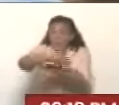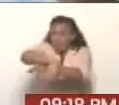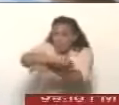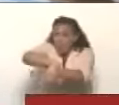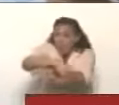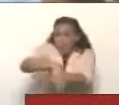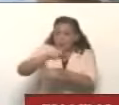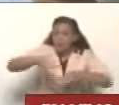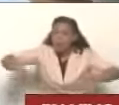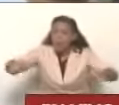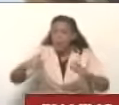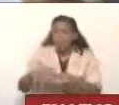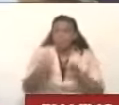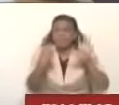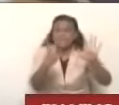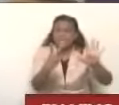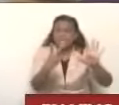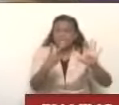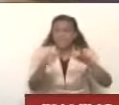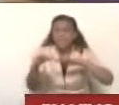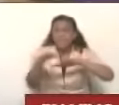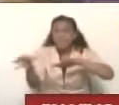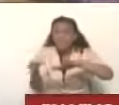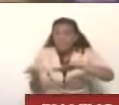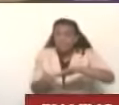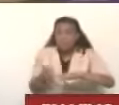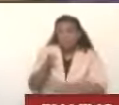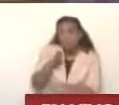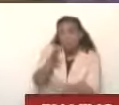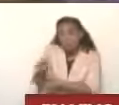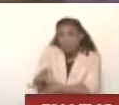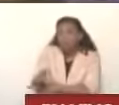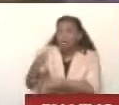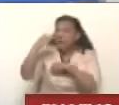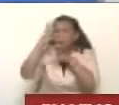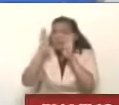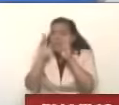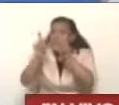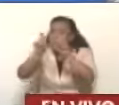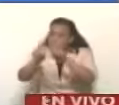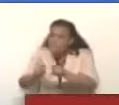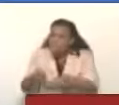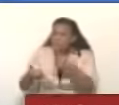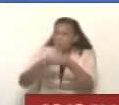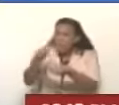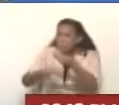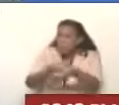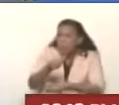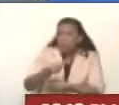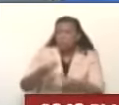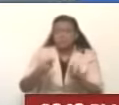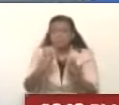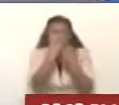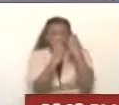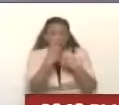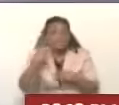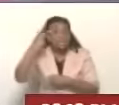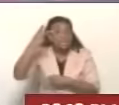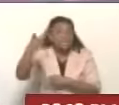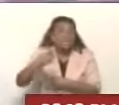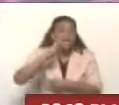los territorios, en los 7 municipios del estado Apure. Hemos fortalecido la atención de los servicios de